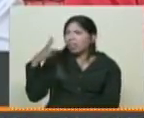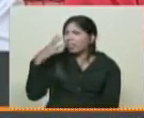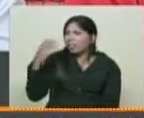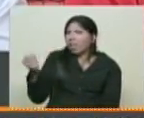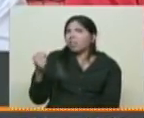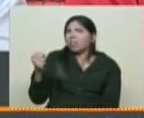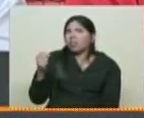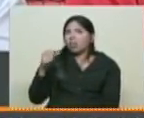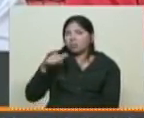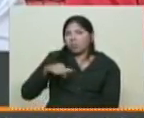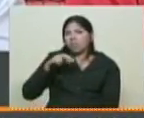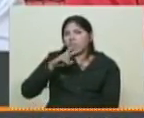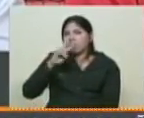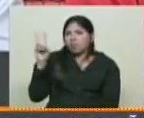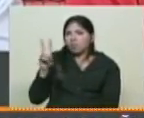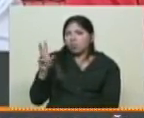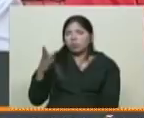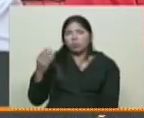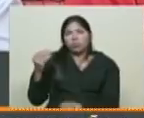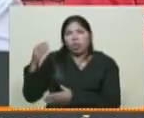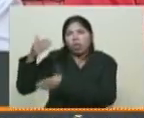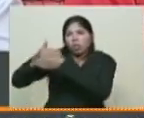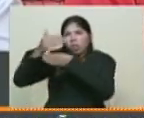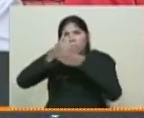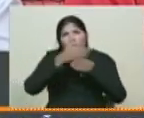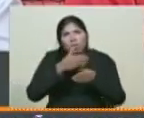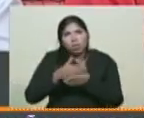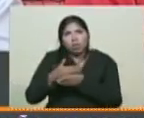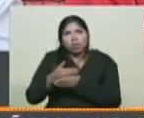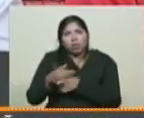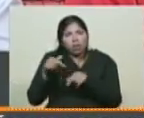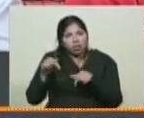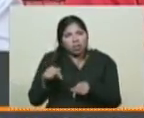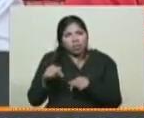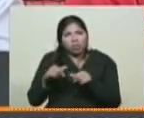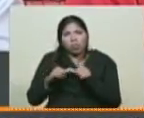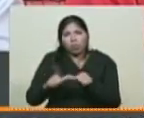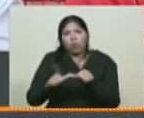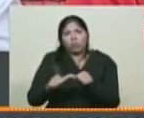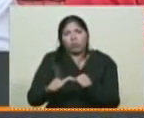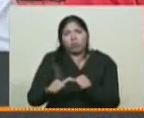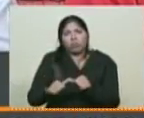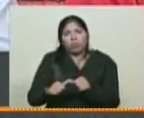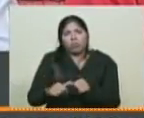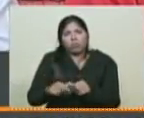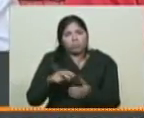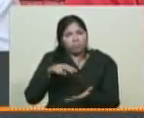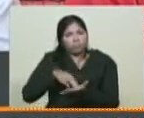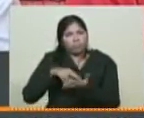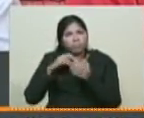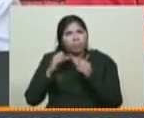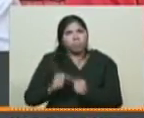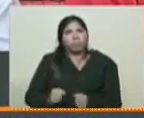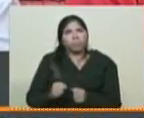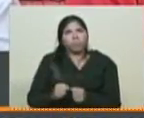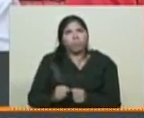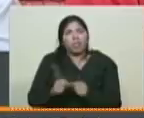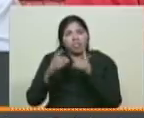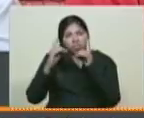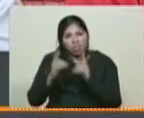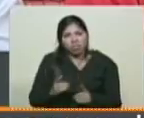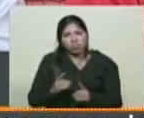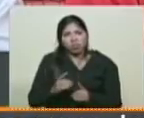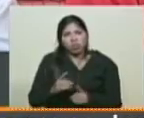allá de unas acciones de bloqueo, de sanción, va a seguir siendo firme y soberana en sus principios y en su postura.